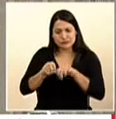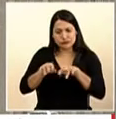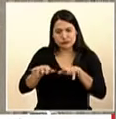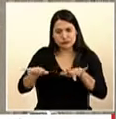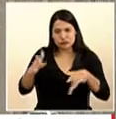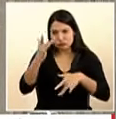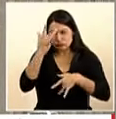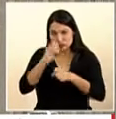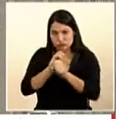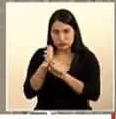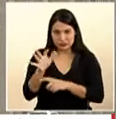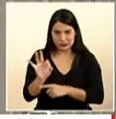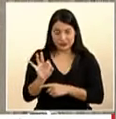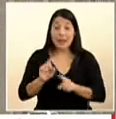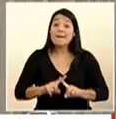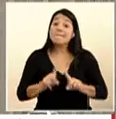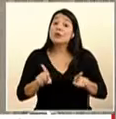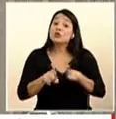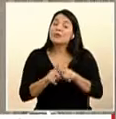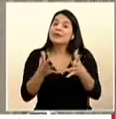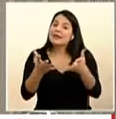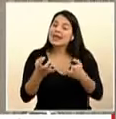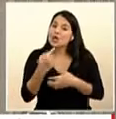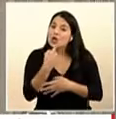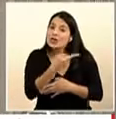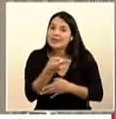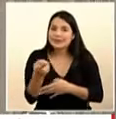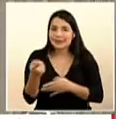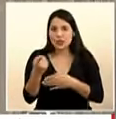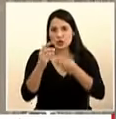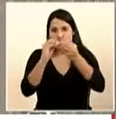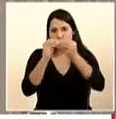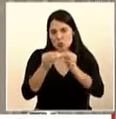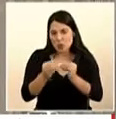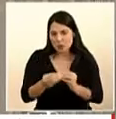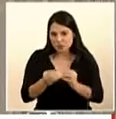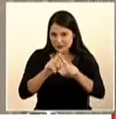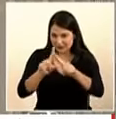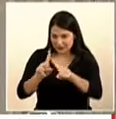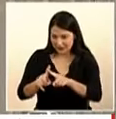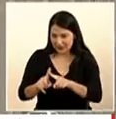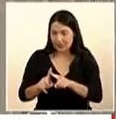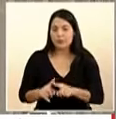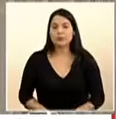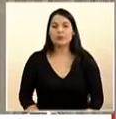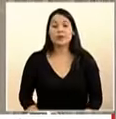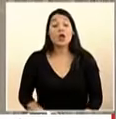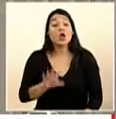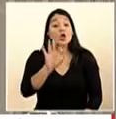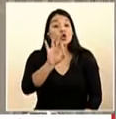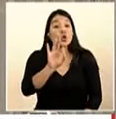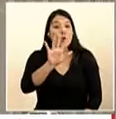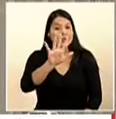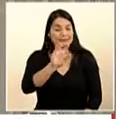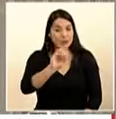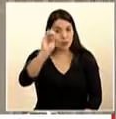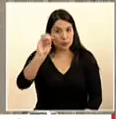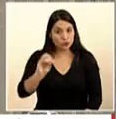números para poner todo esto en contexto más de el 95%